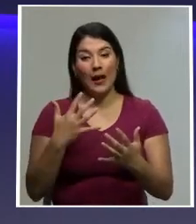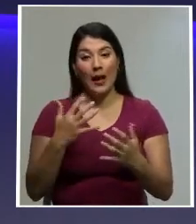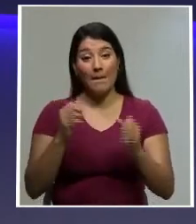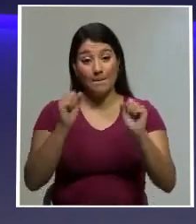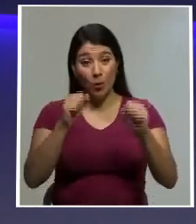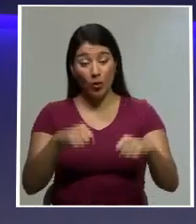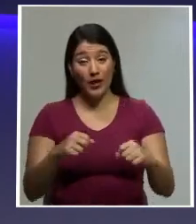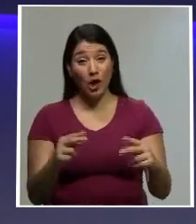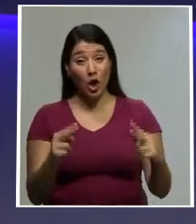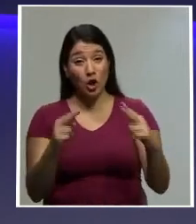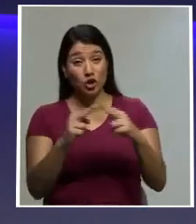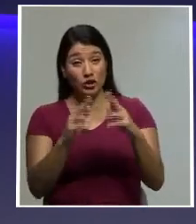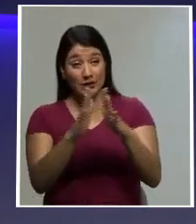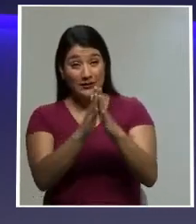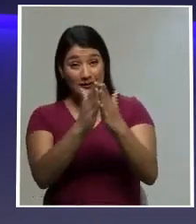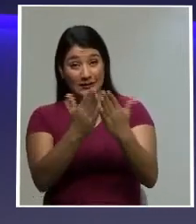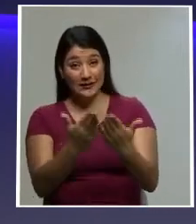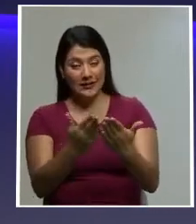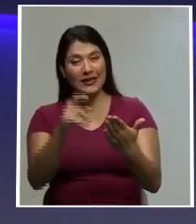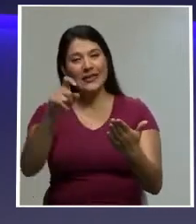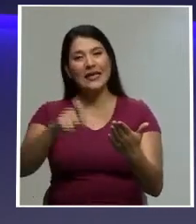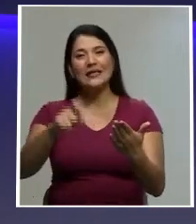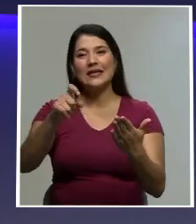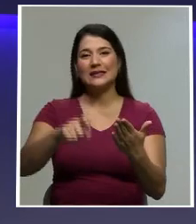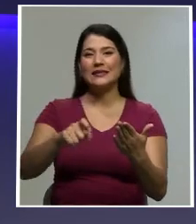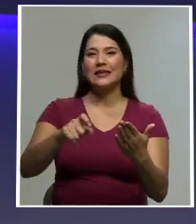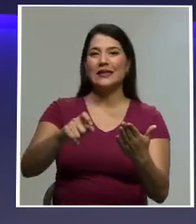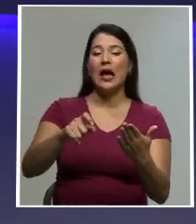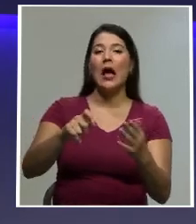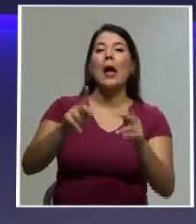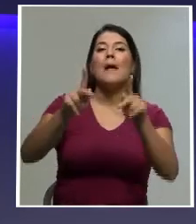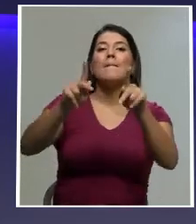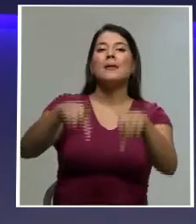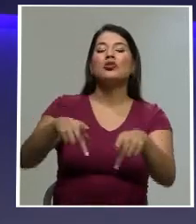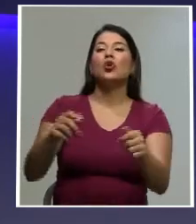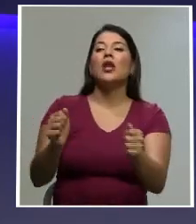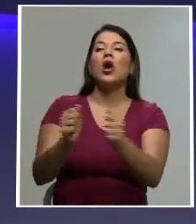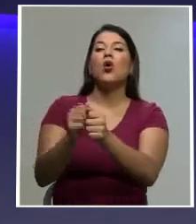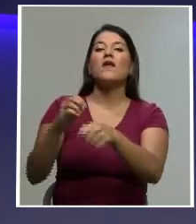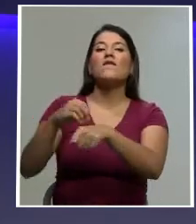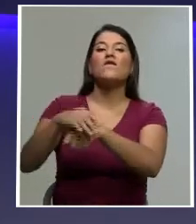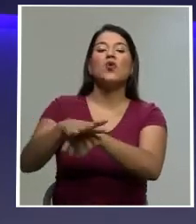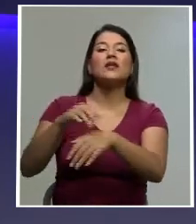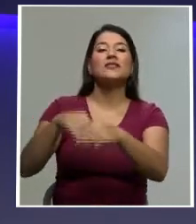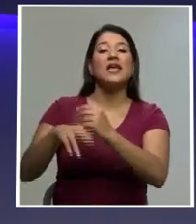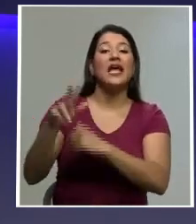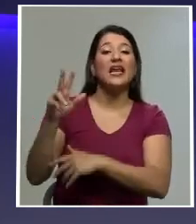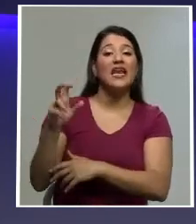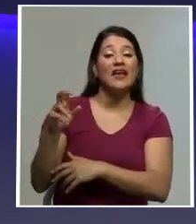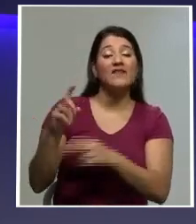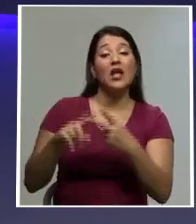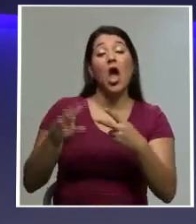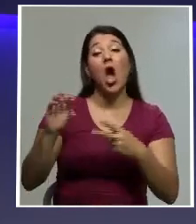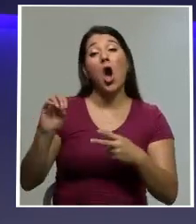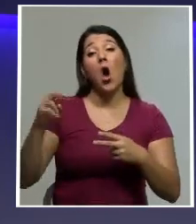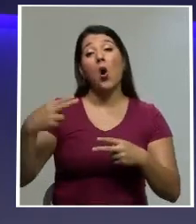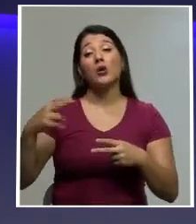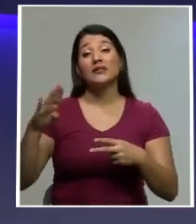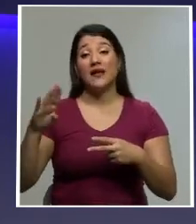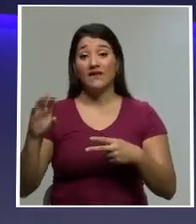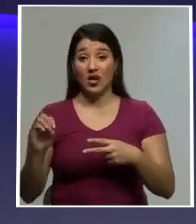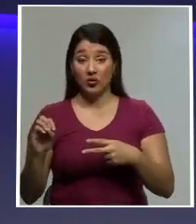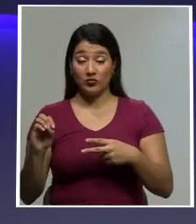necesita contratar a una gente con influencias en Netflix y en HBO. Tal vez por eso hablar